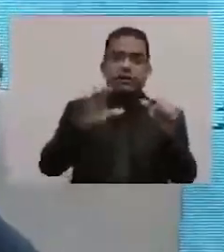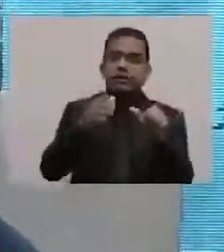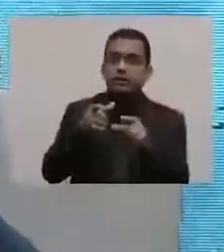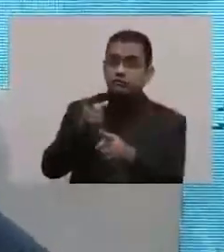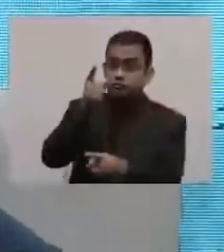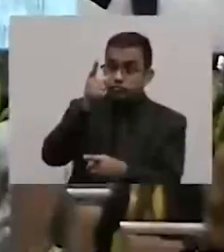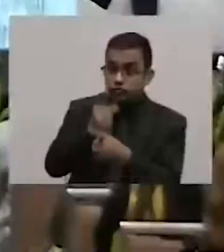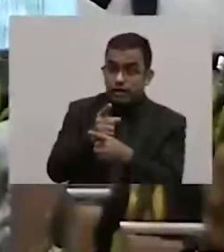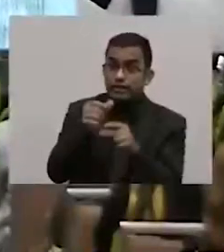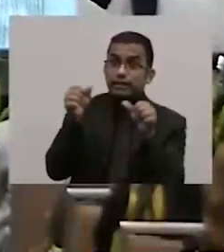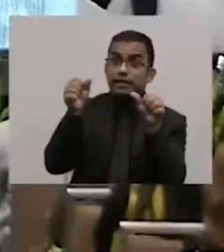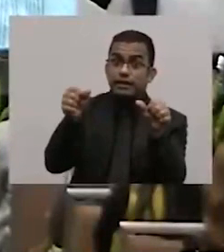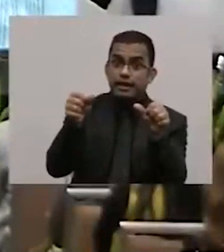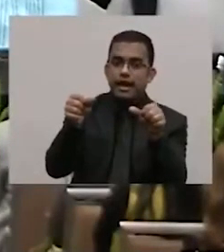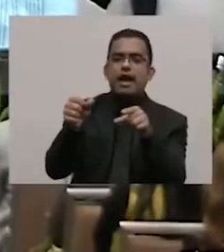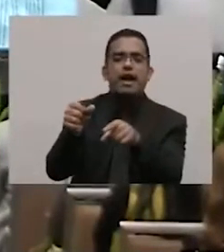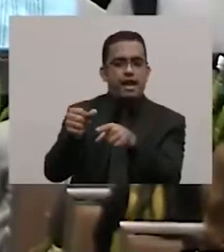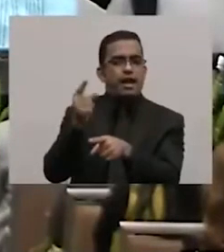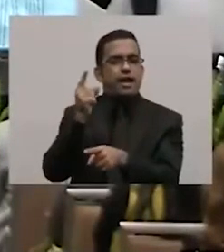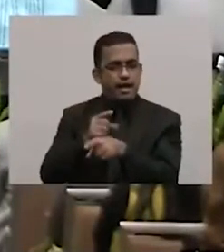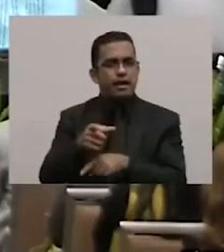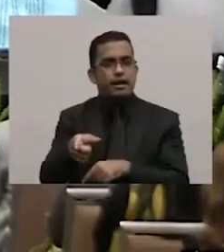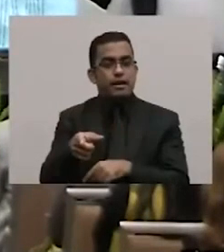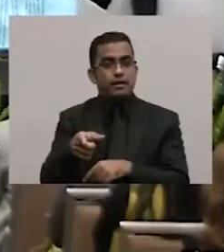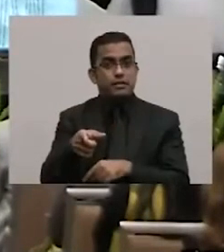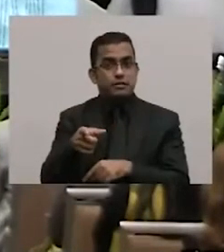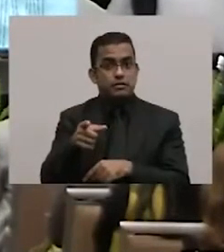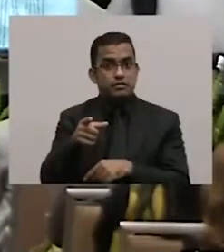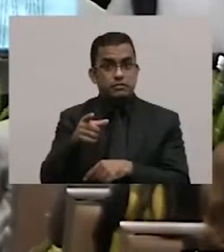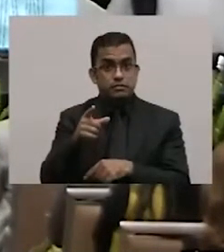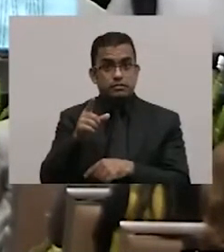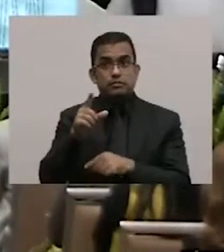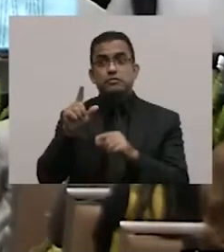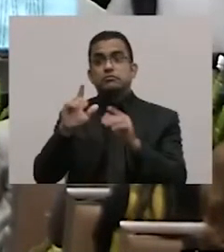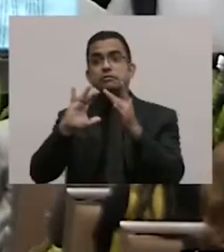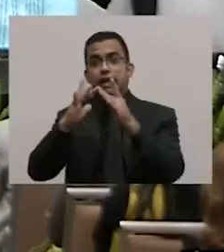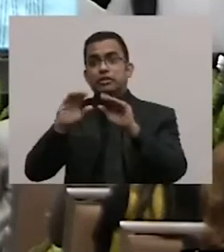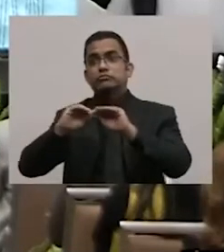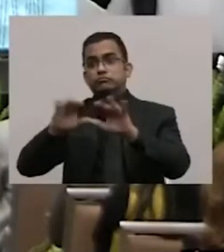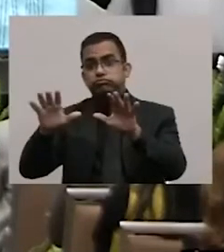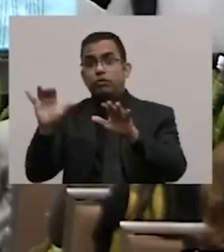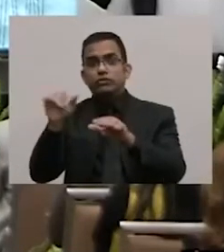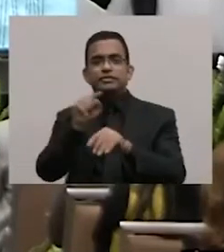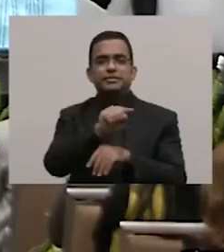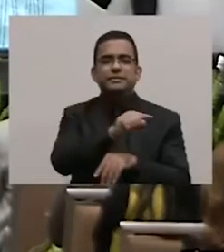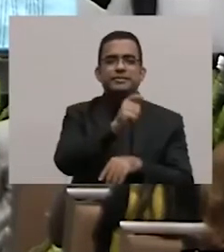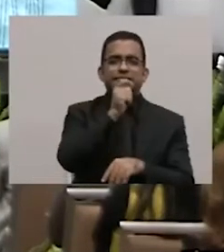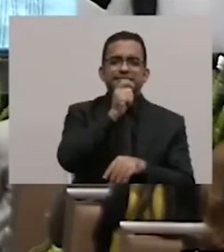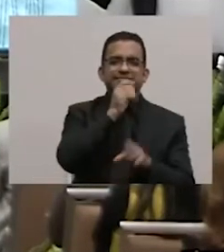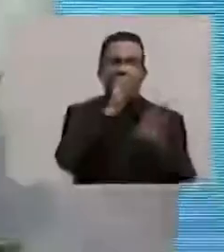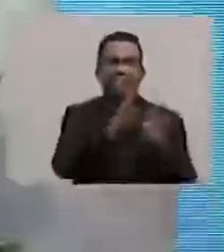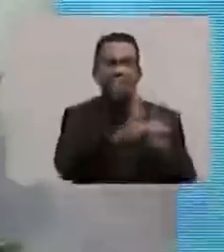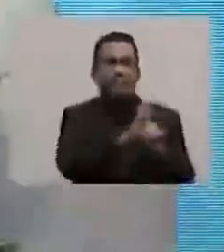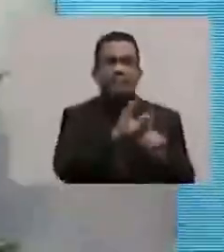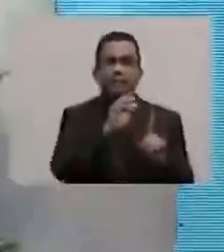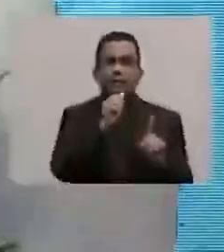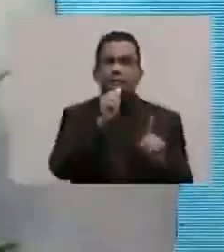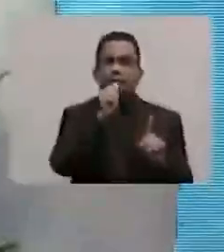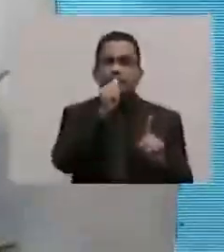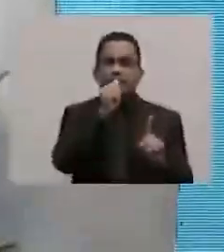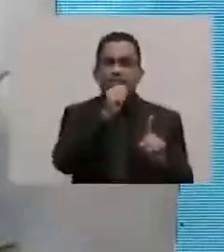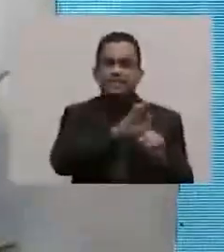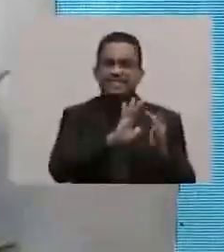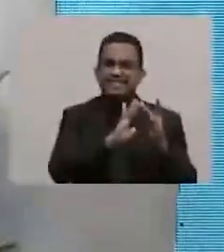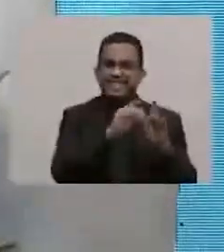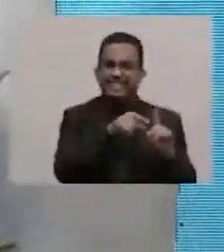ahí hay problema con eso. Pero eso también no solo a los medios, también a los periodistas en sus cuentas personales. Porque, por ejemplo,